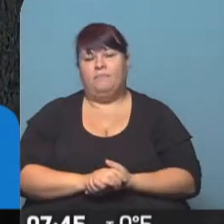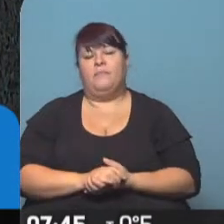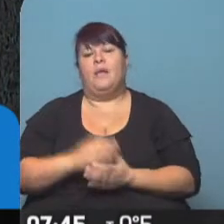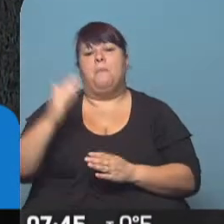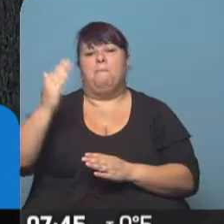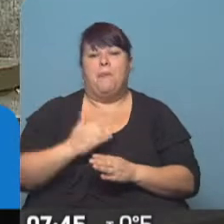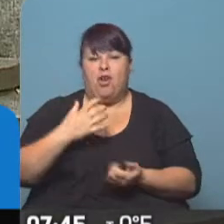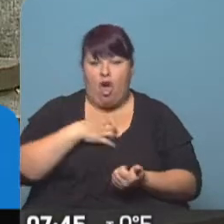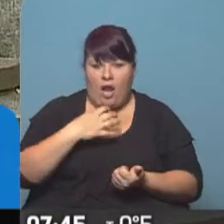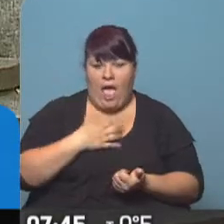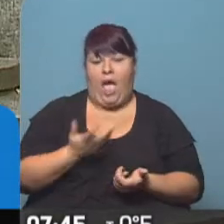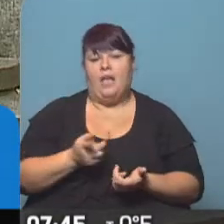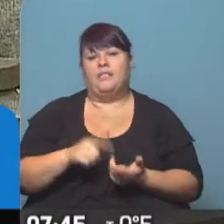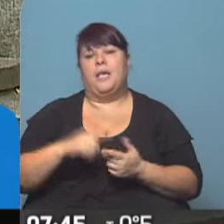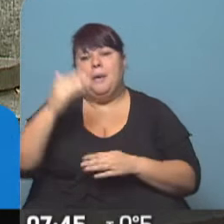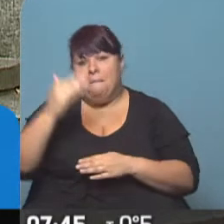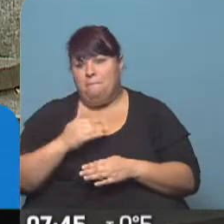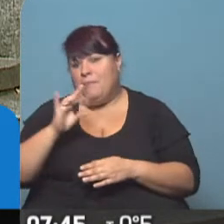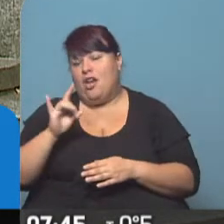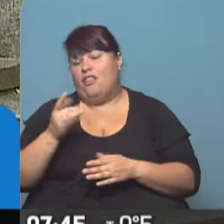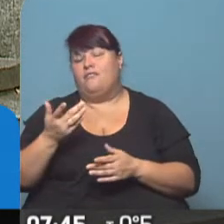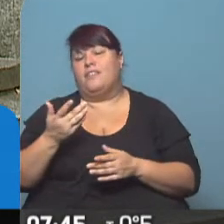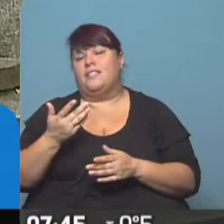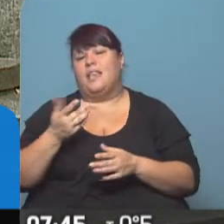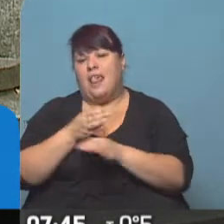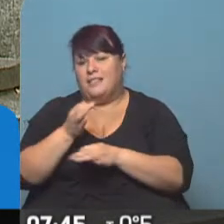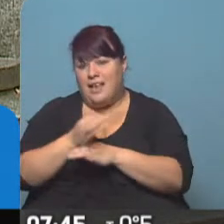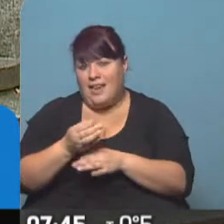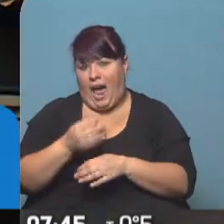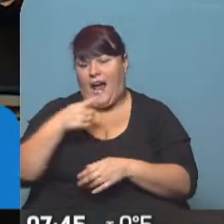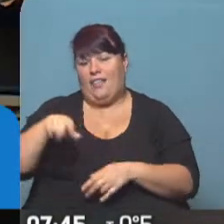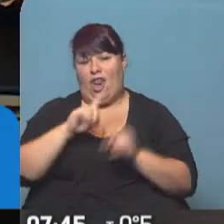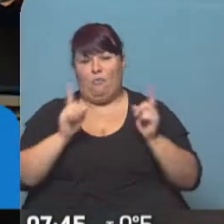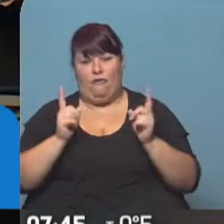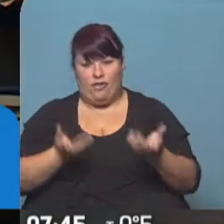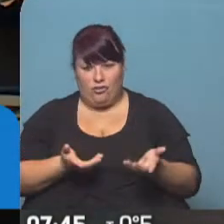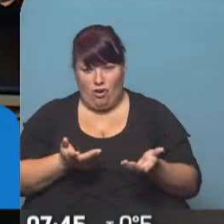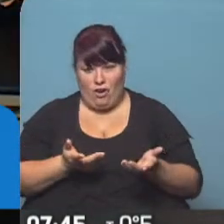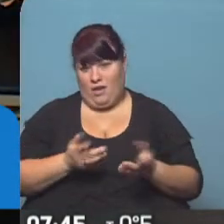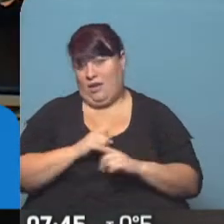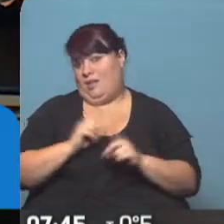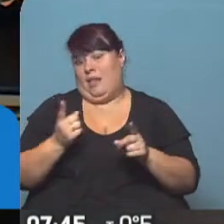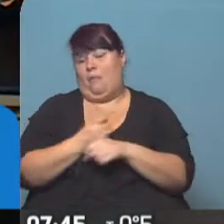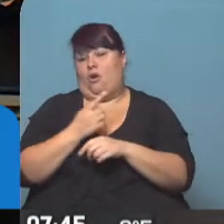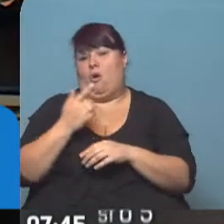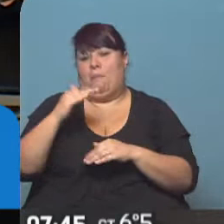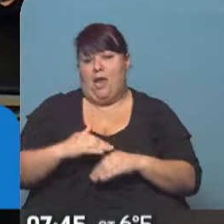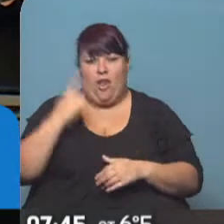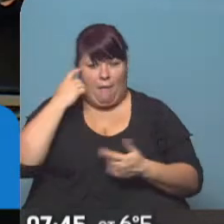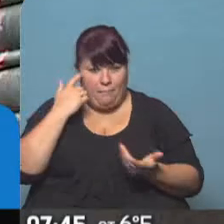días de clase, es menos posibilidad de enseñanza por parte de los profesores y menos posibilidad de